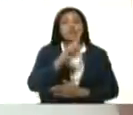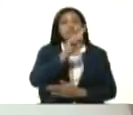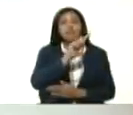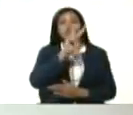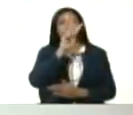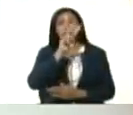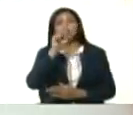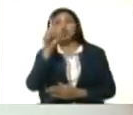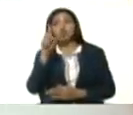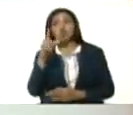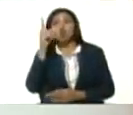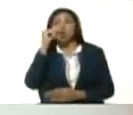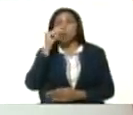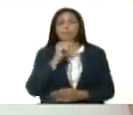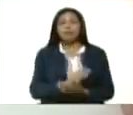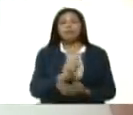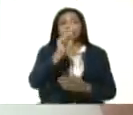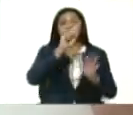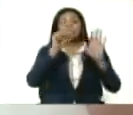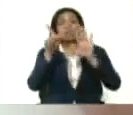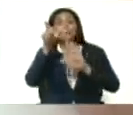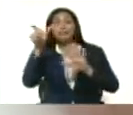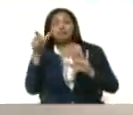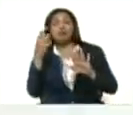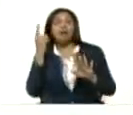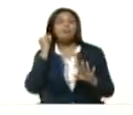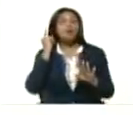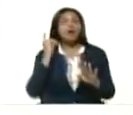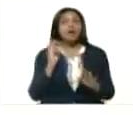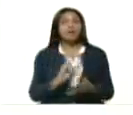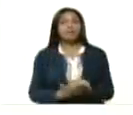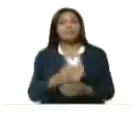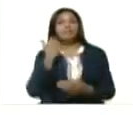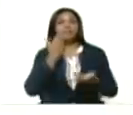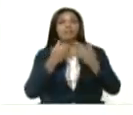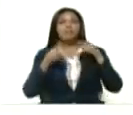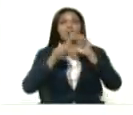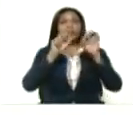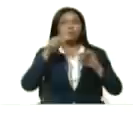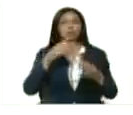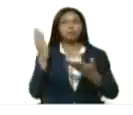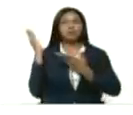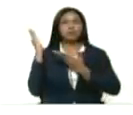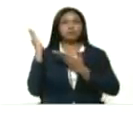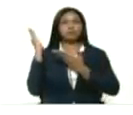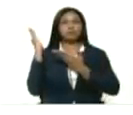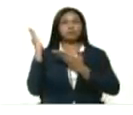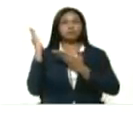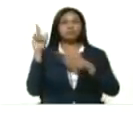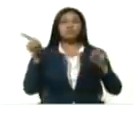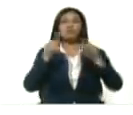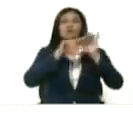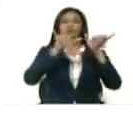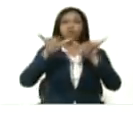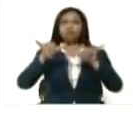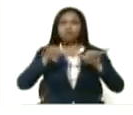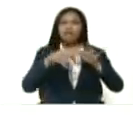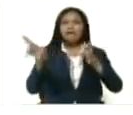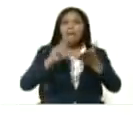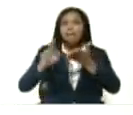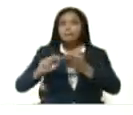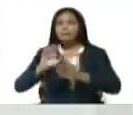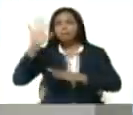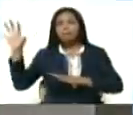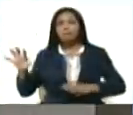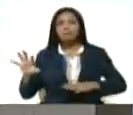personas del sexo masculino, 106 personas del sexo femenino. Esa tendencia es la misma que se repite en todos los países